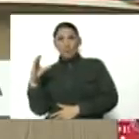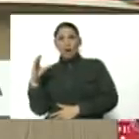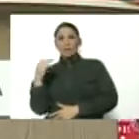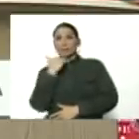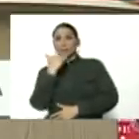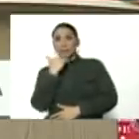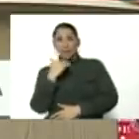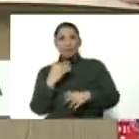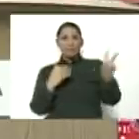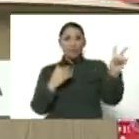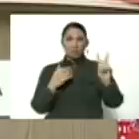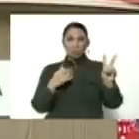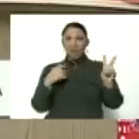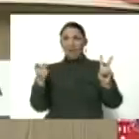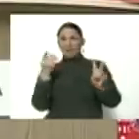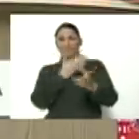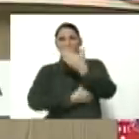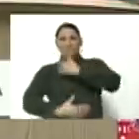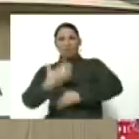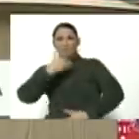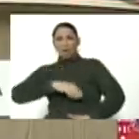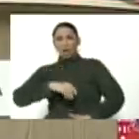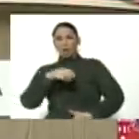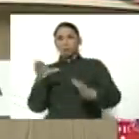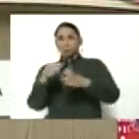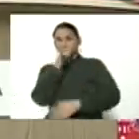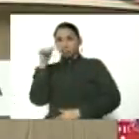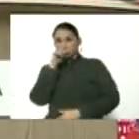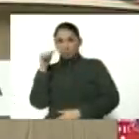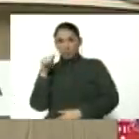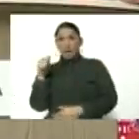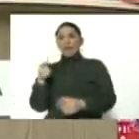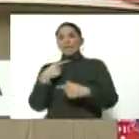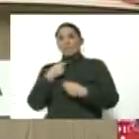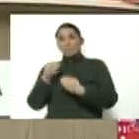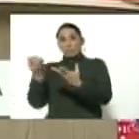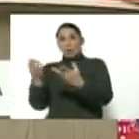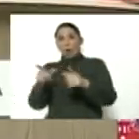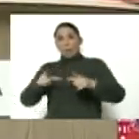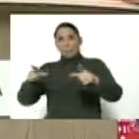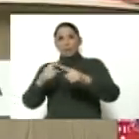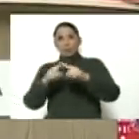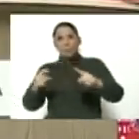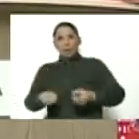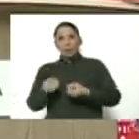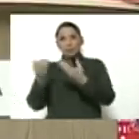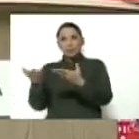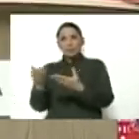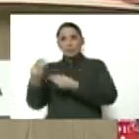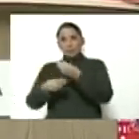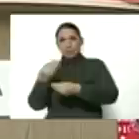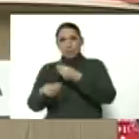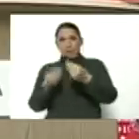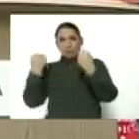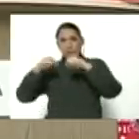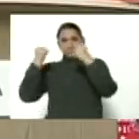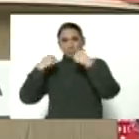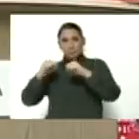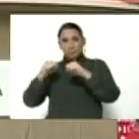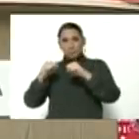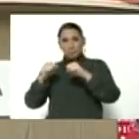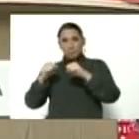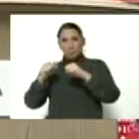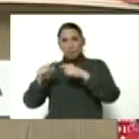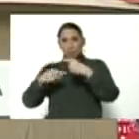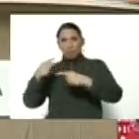un narcotraficante, y proporcionó el espacio para que pudiera darse los entrenamientos finales a los efectos de